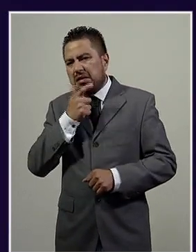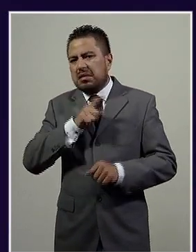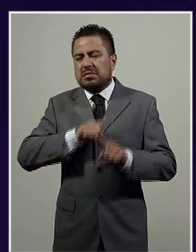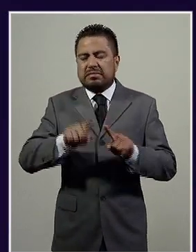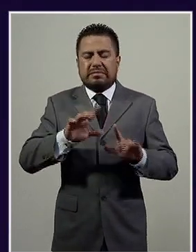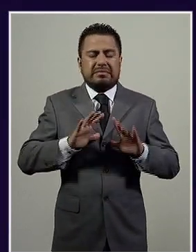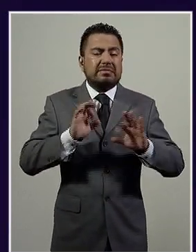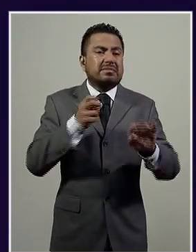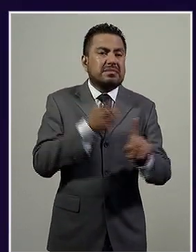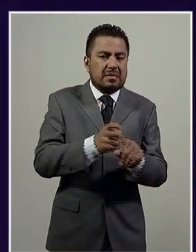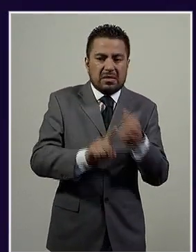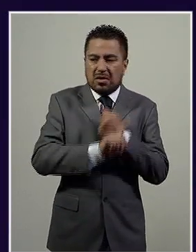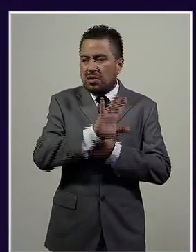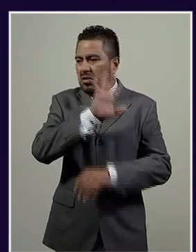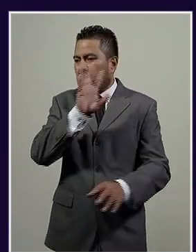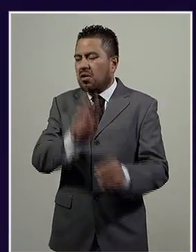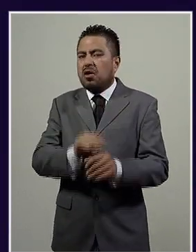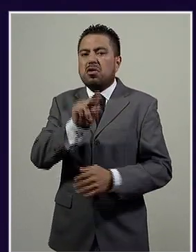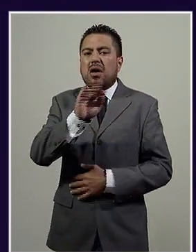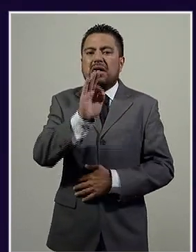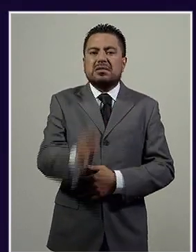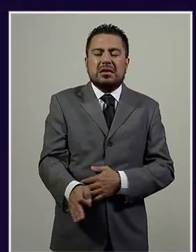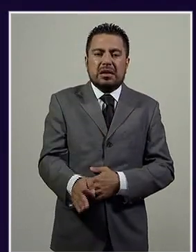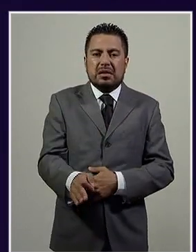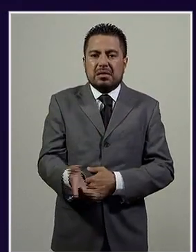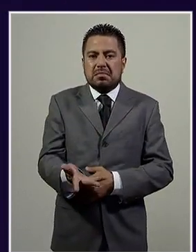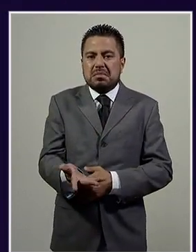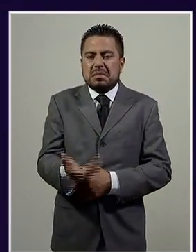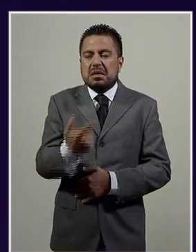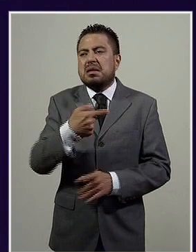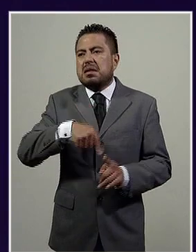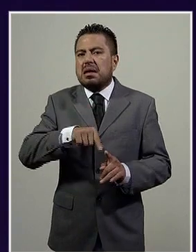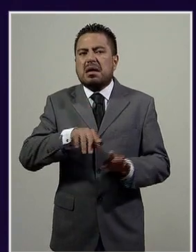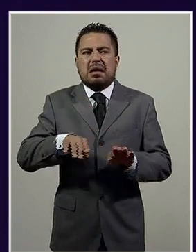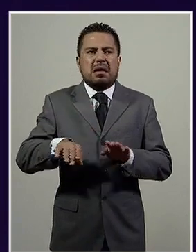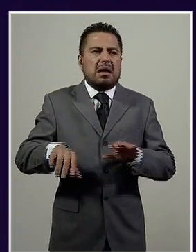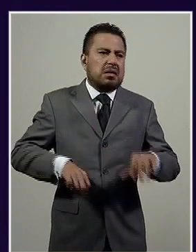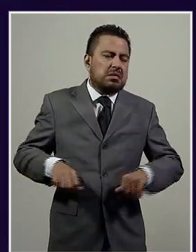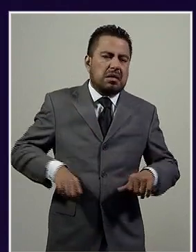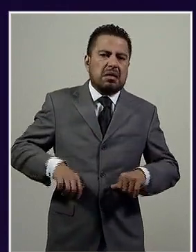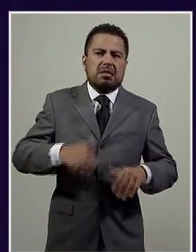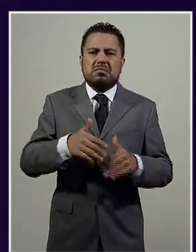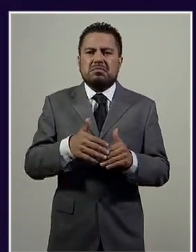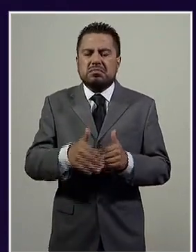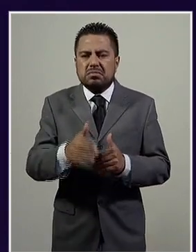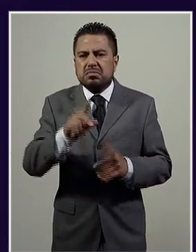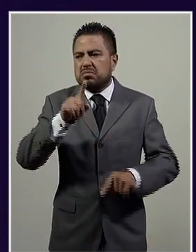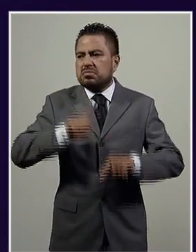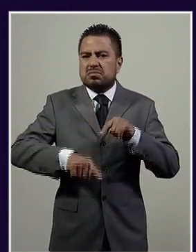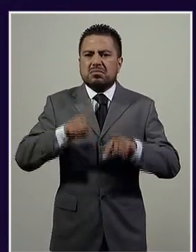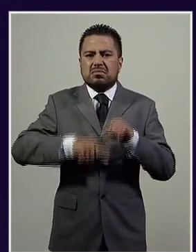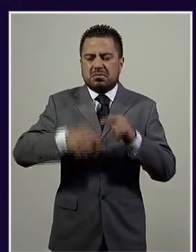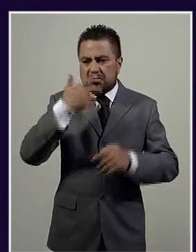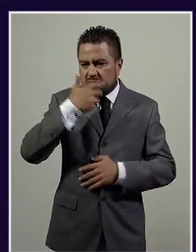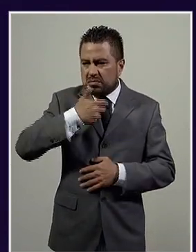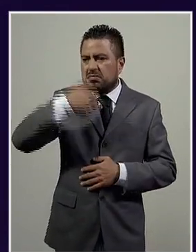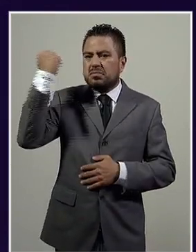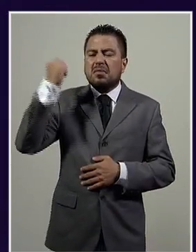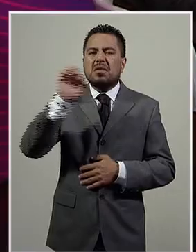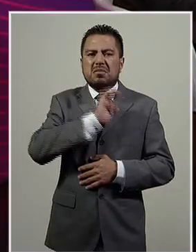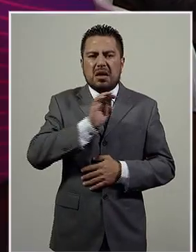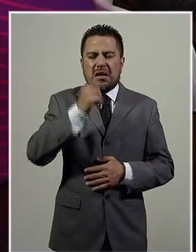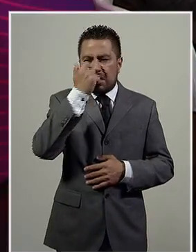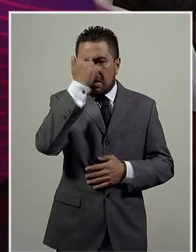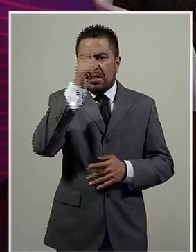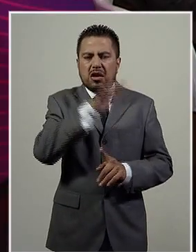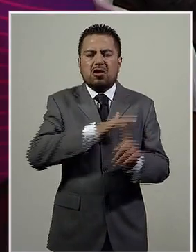conflictos. Entonces, la verdad es que en una práctica, en un ejercicio de irnos quitando estas capas, sí podemos